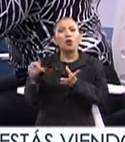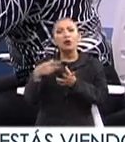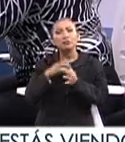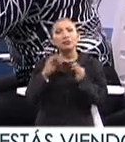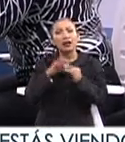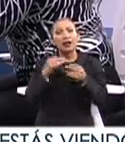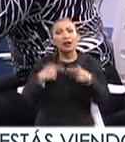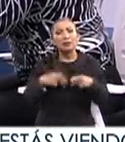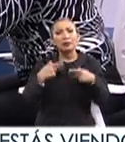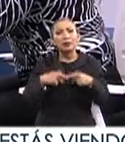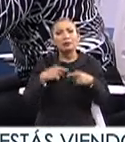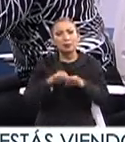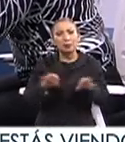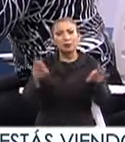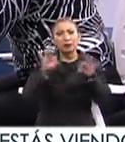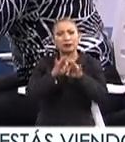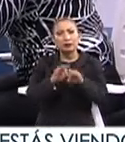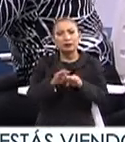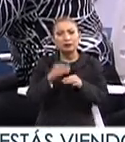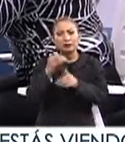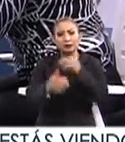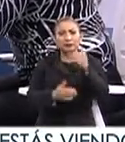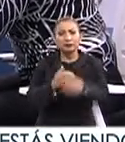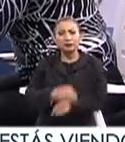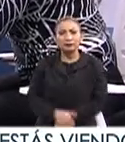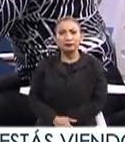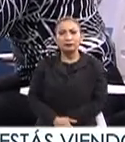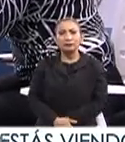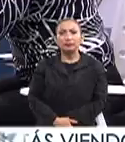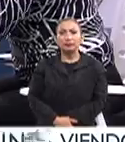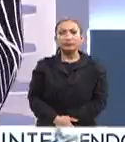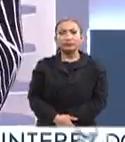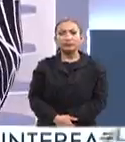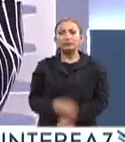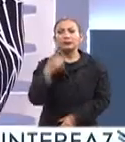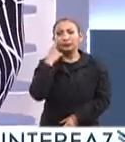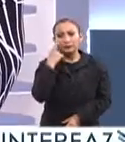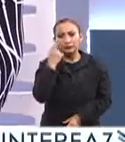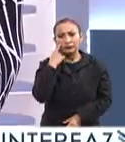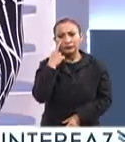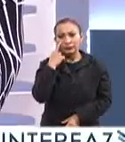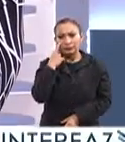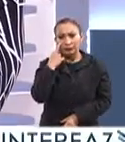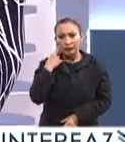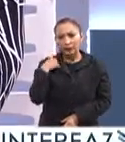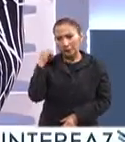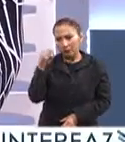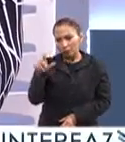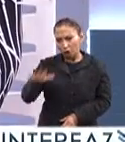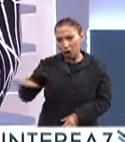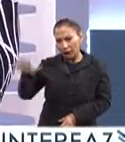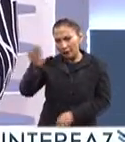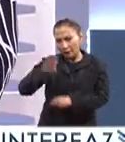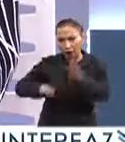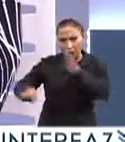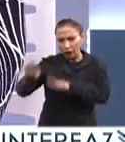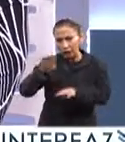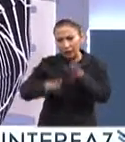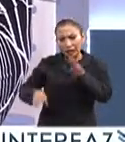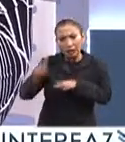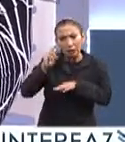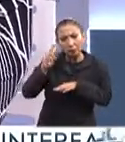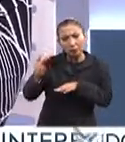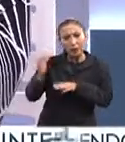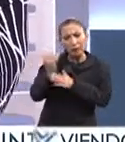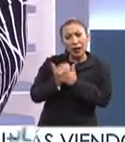la gente la importancia y los avances? Sí, mira, de alguna manera desde esa disciplina es justamente donde